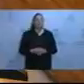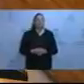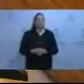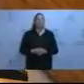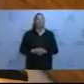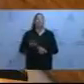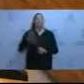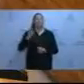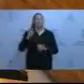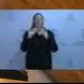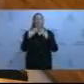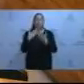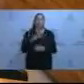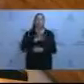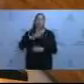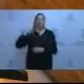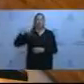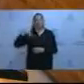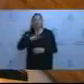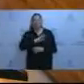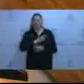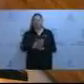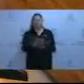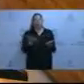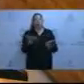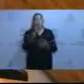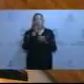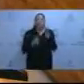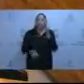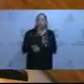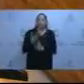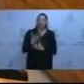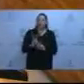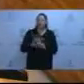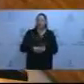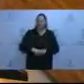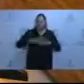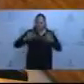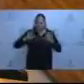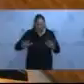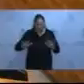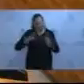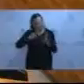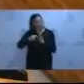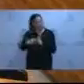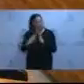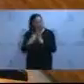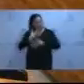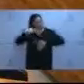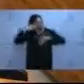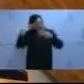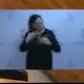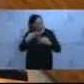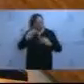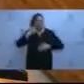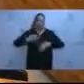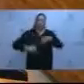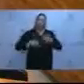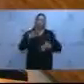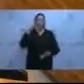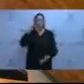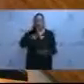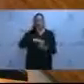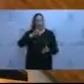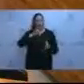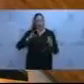Sí, gracias, señor presidente. Señorías, buenos días. Pues claridad, transparencia y seguridad jurídica en todo lo que tiene que ver